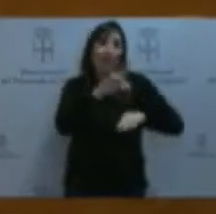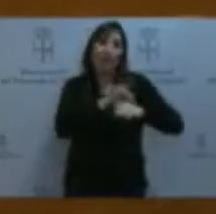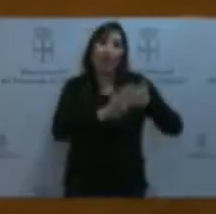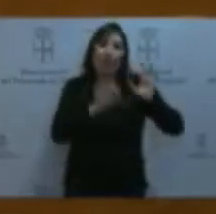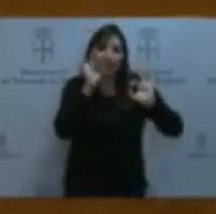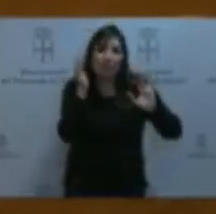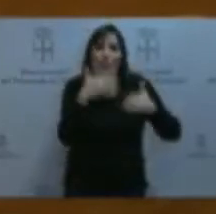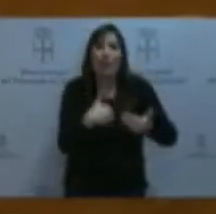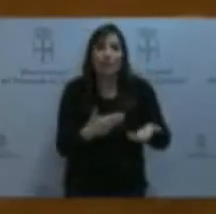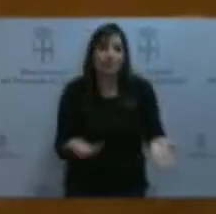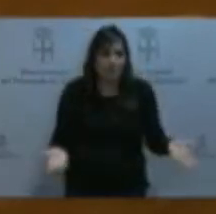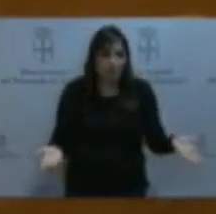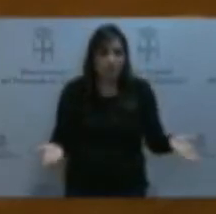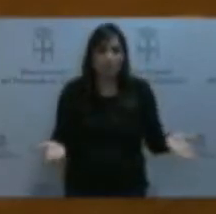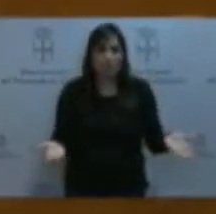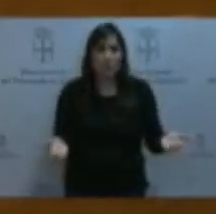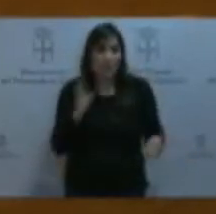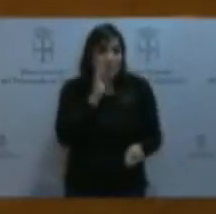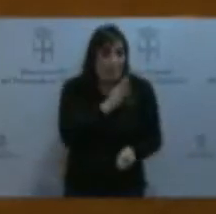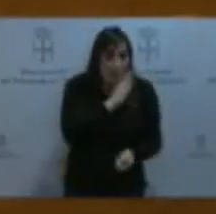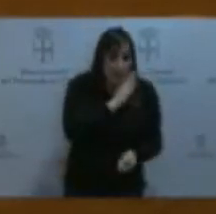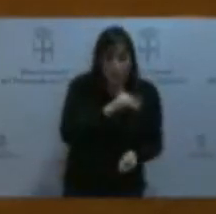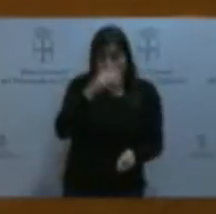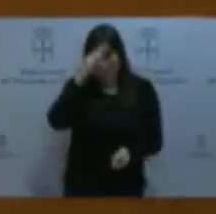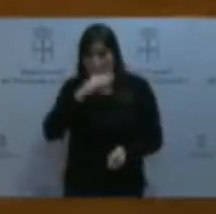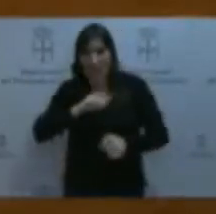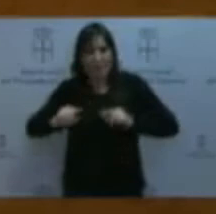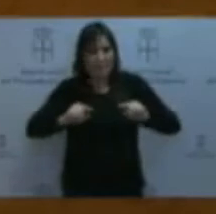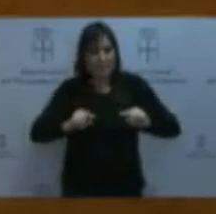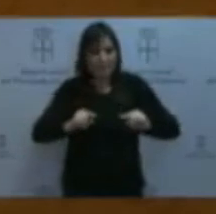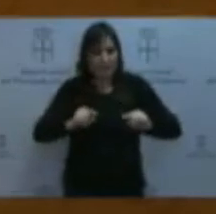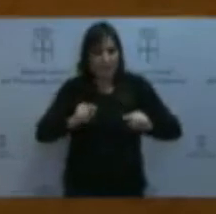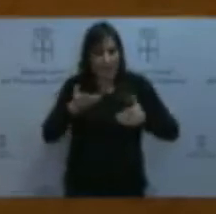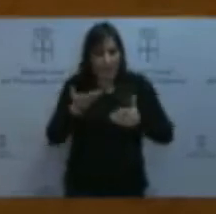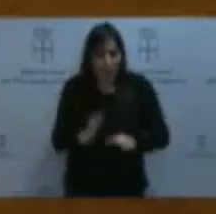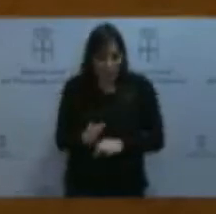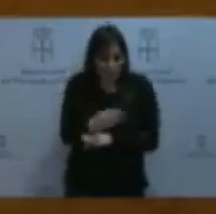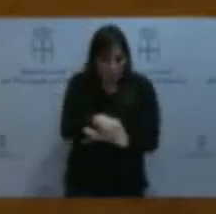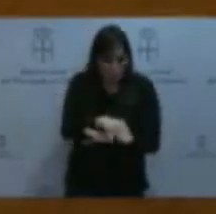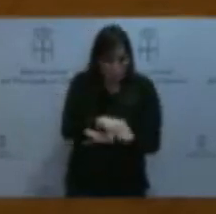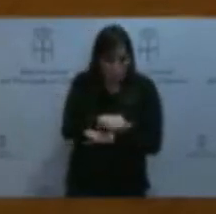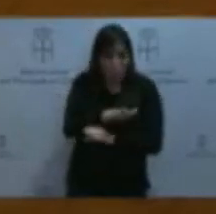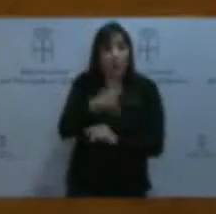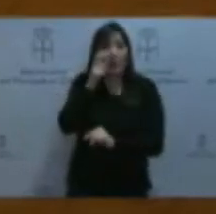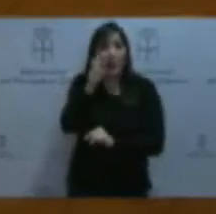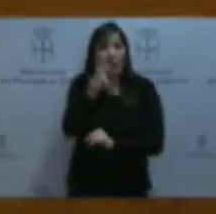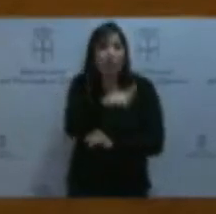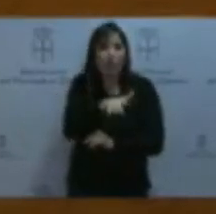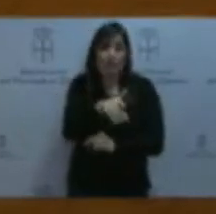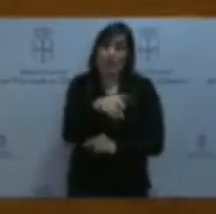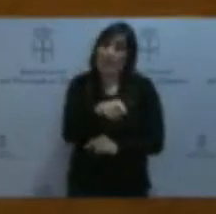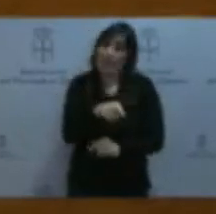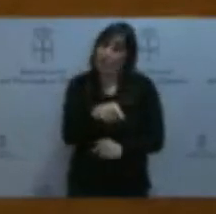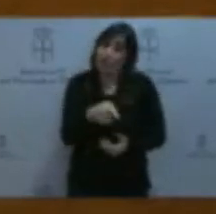un padre de criar a sus hijos o hijas en determinadas zonas rurales de Asturias, les garantizo que depende de mucho más factores que tener